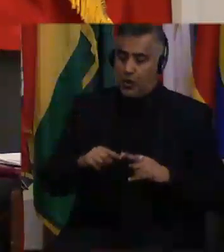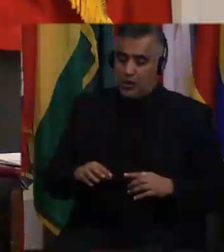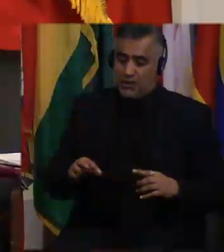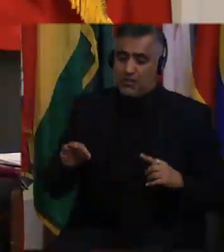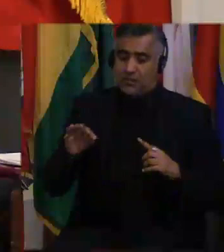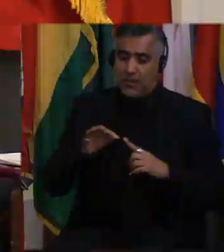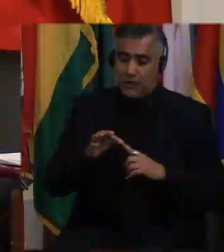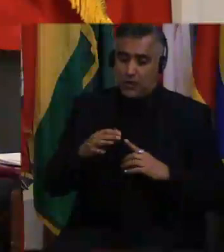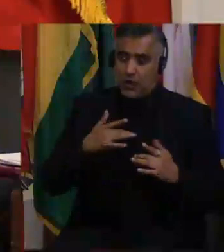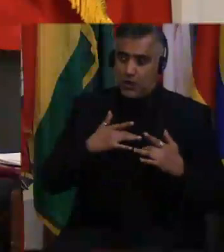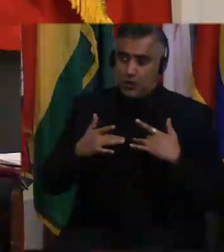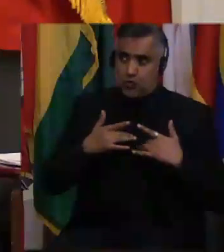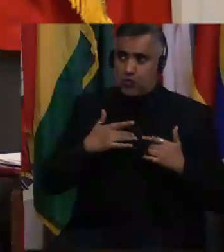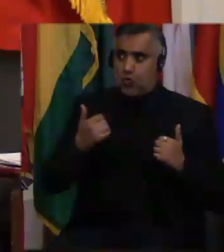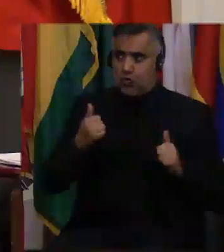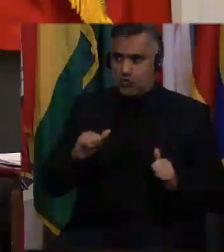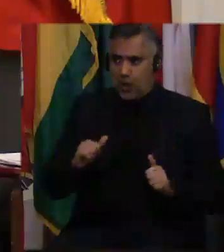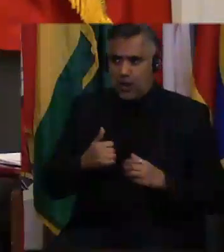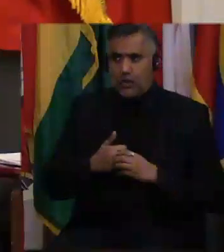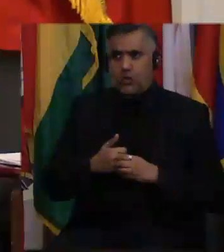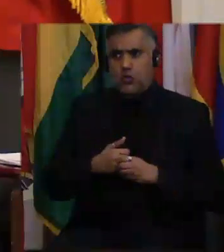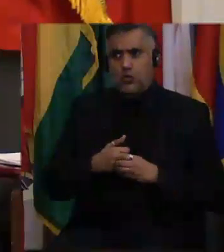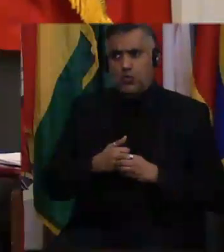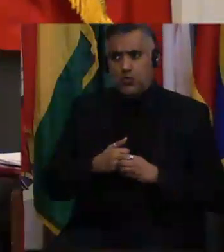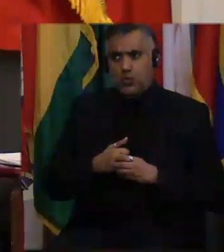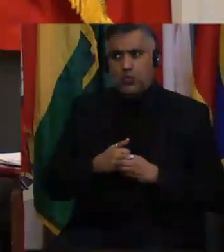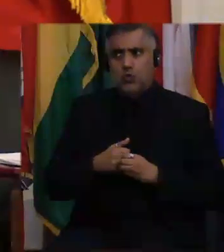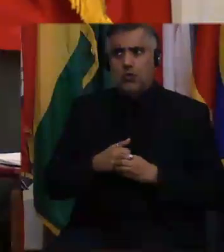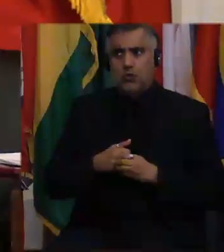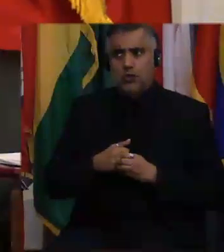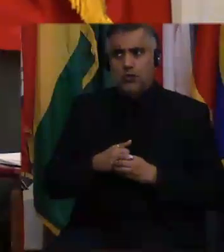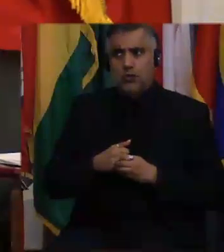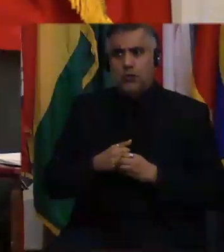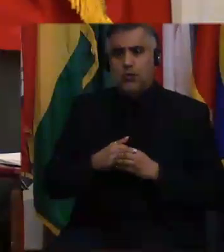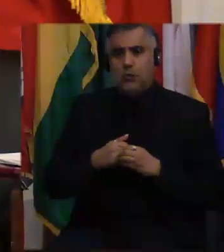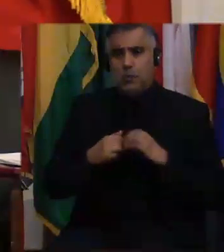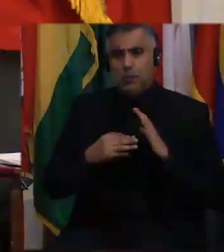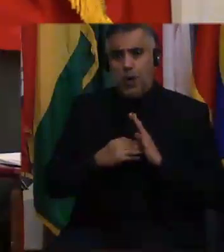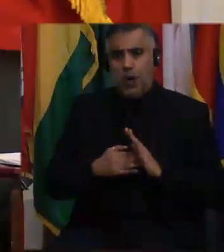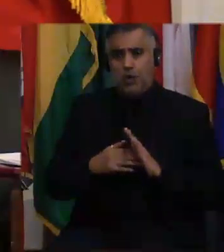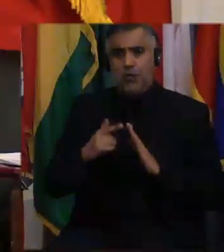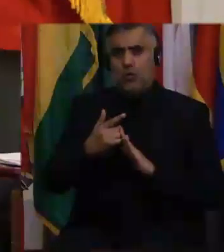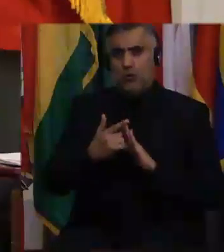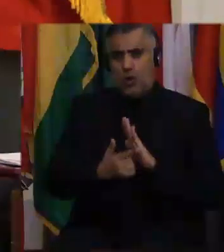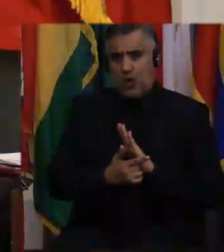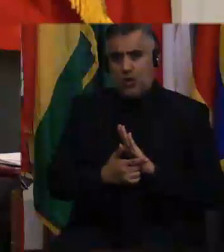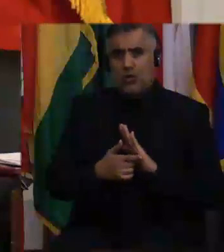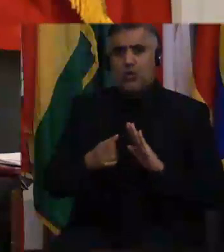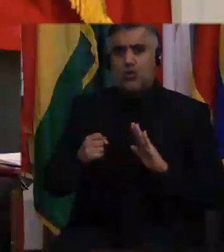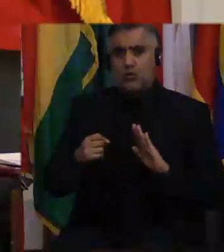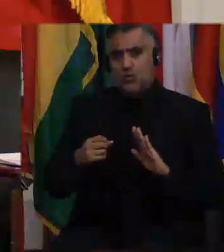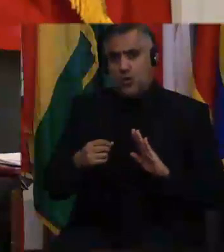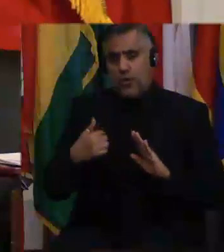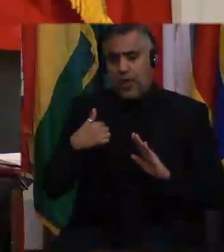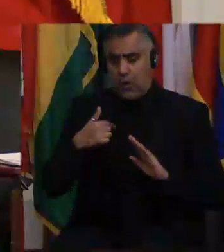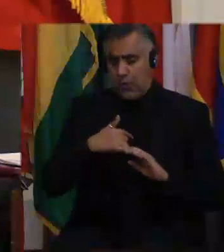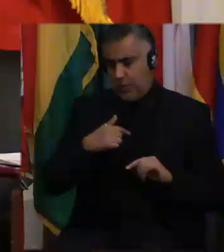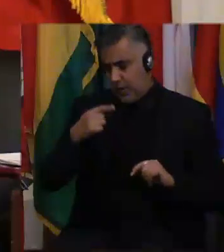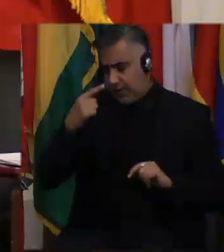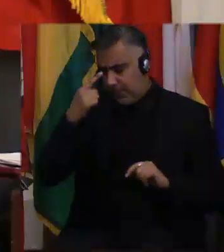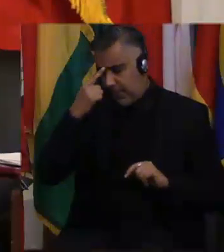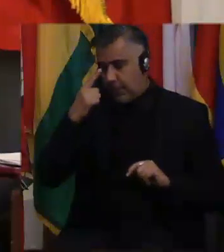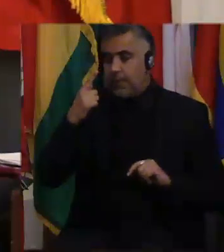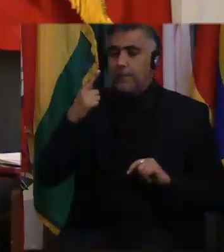una ley modelo que ponemos a disposición de todos los mecanismos para que la puedan revisar, porque creemos que puede ser una